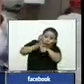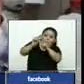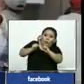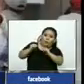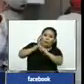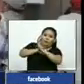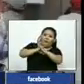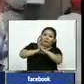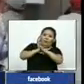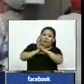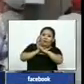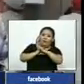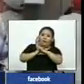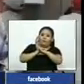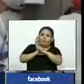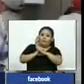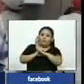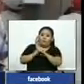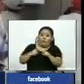era la caseta, cuando